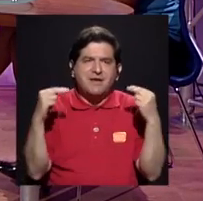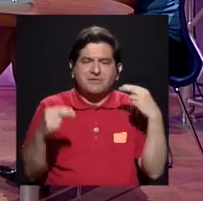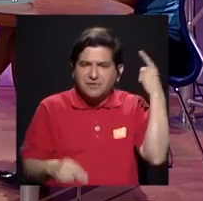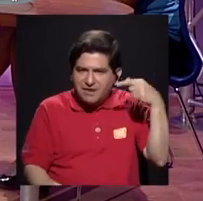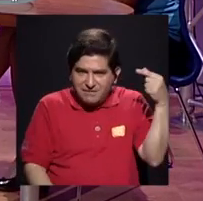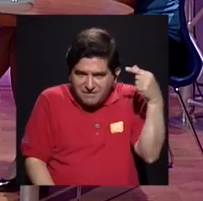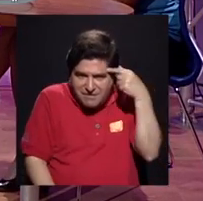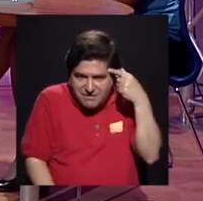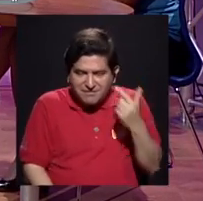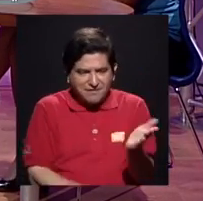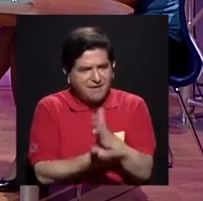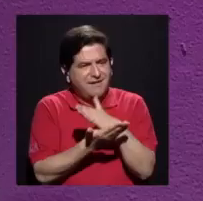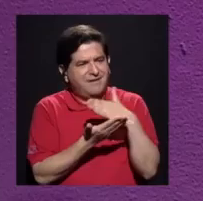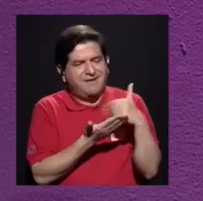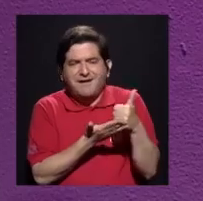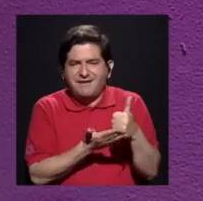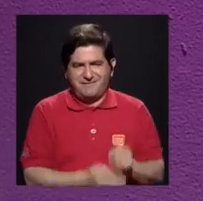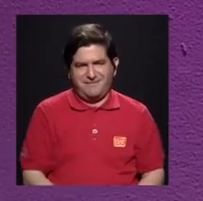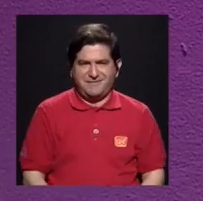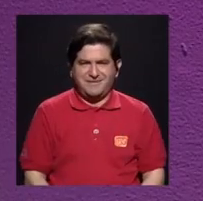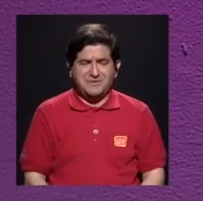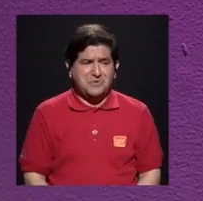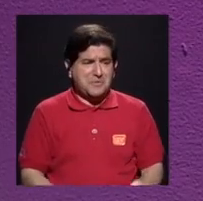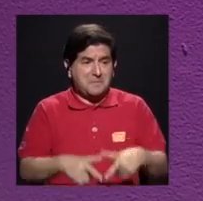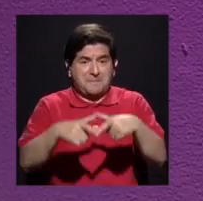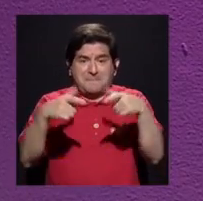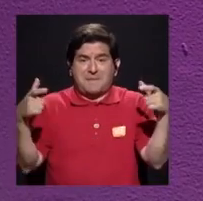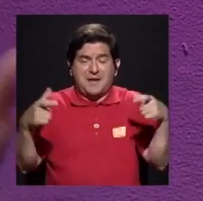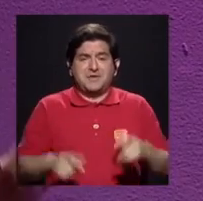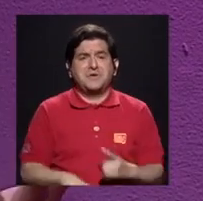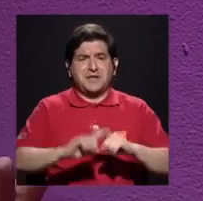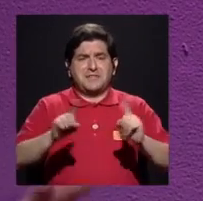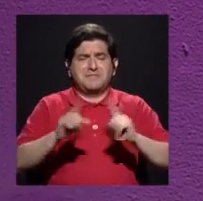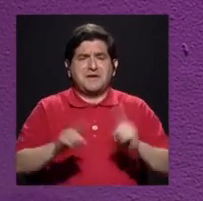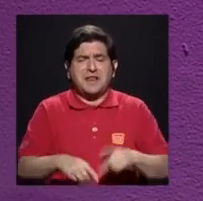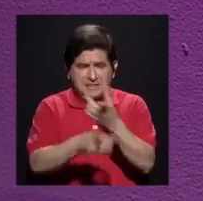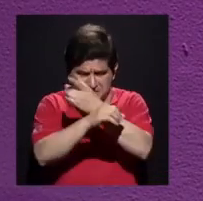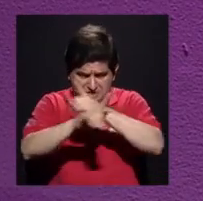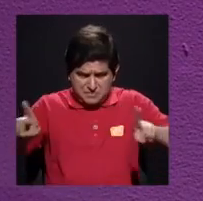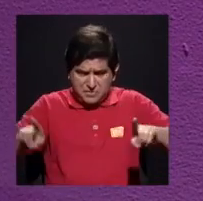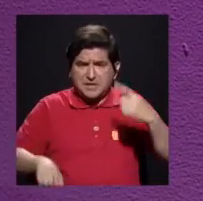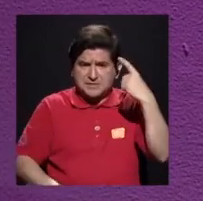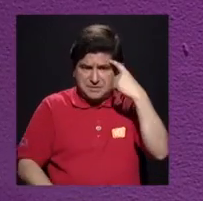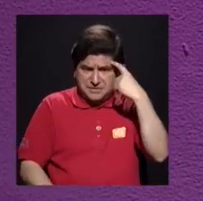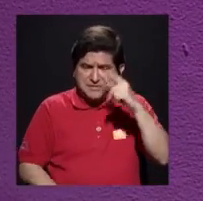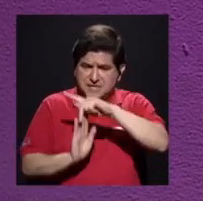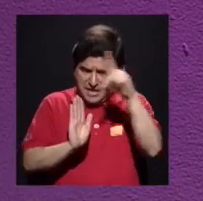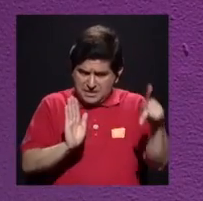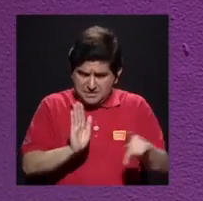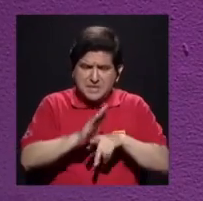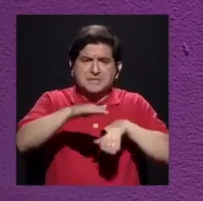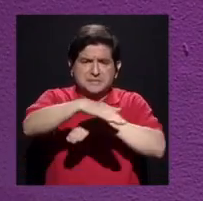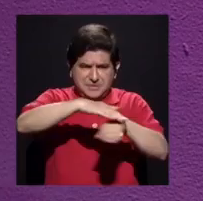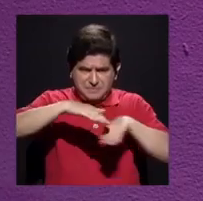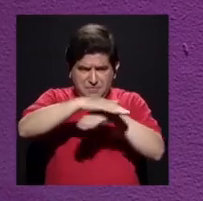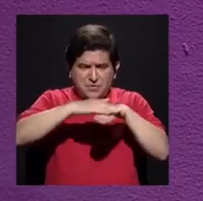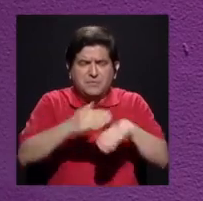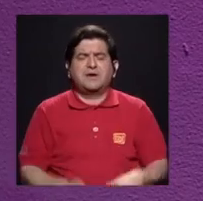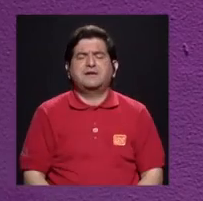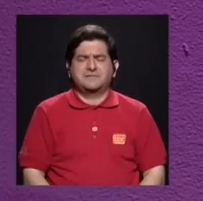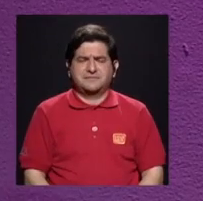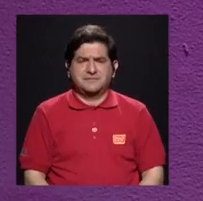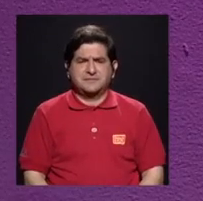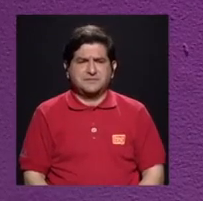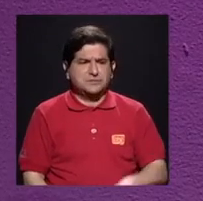es algo que en la inmensa mayoría pues democracia si se puede se considera es un principio democrático fundamental se